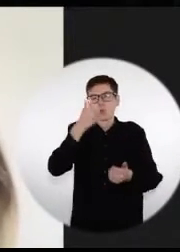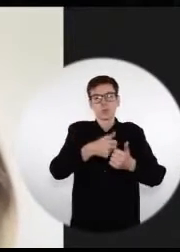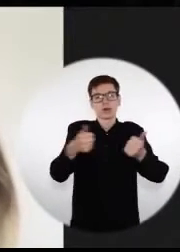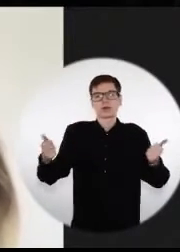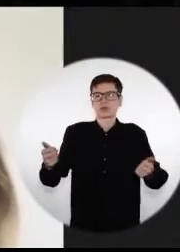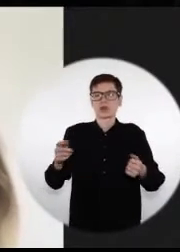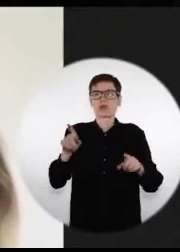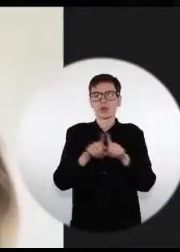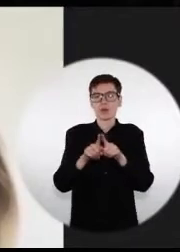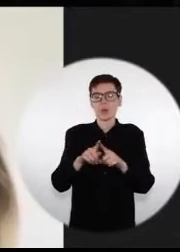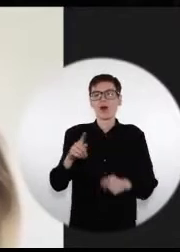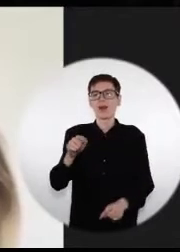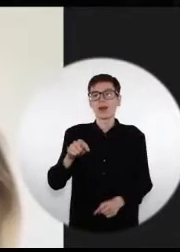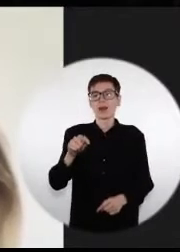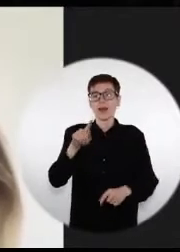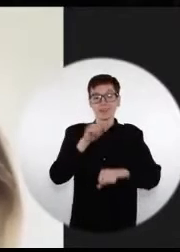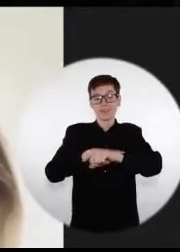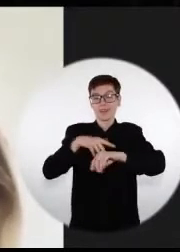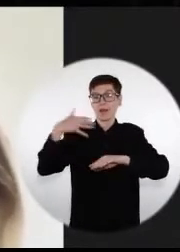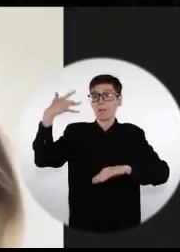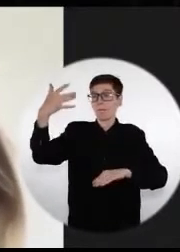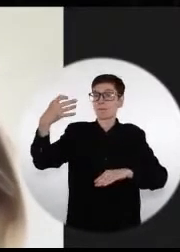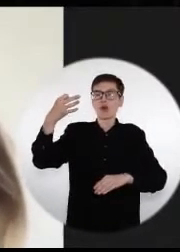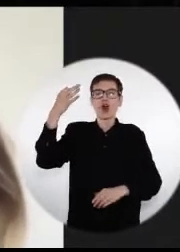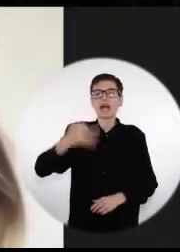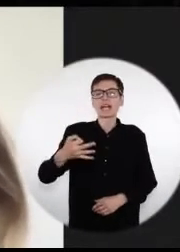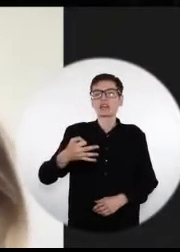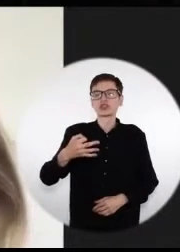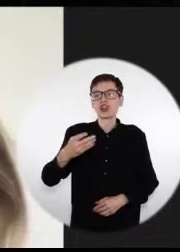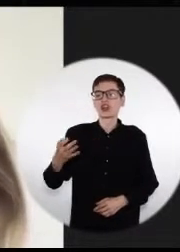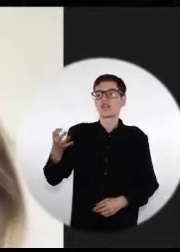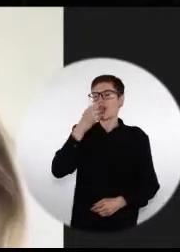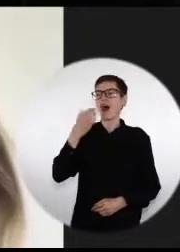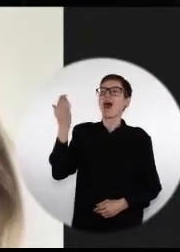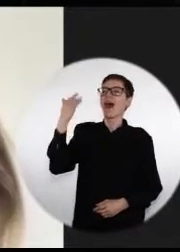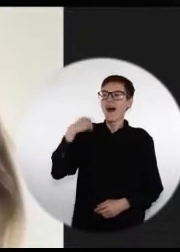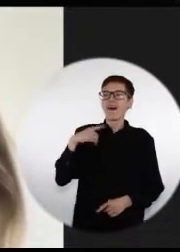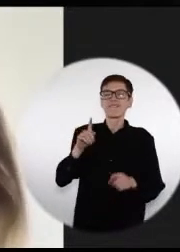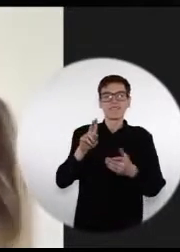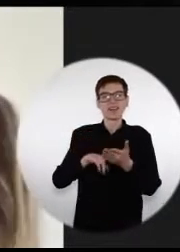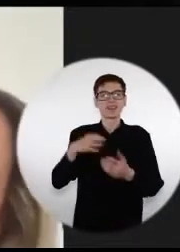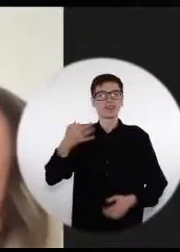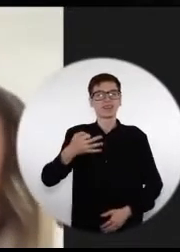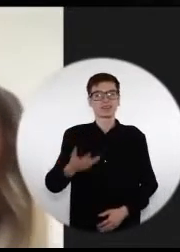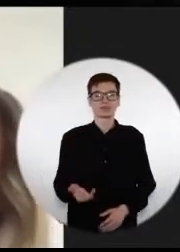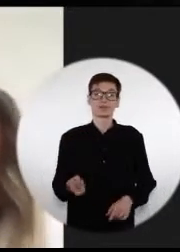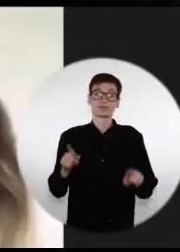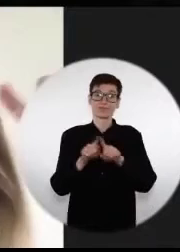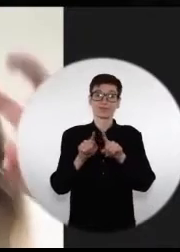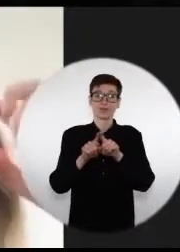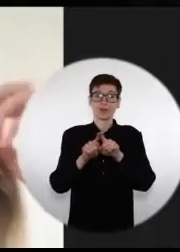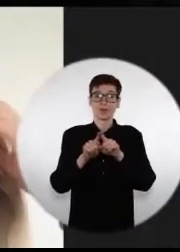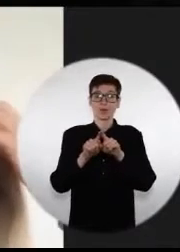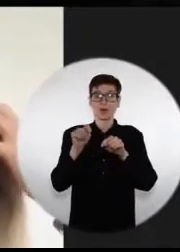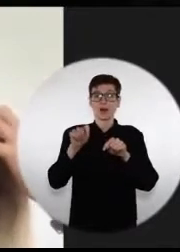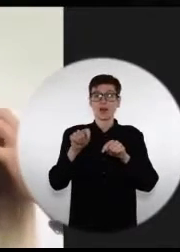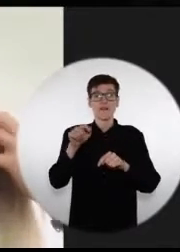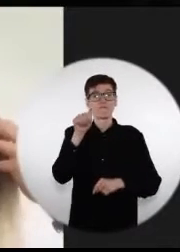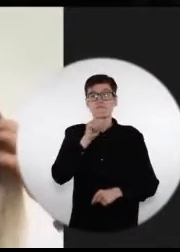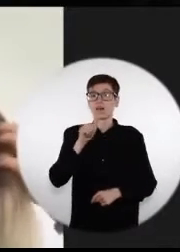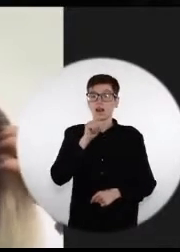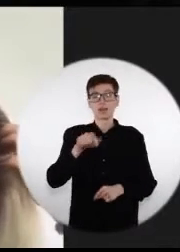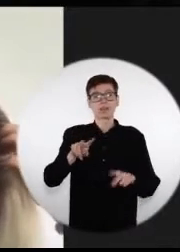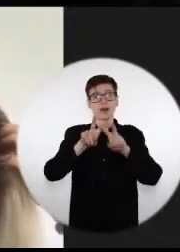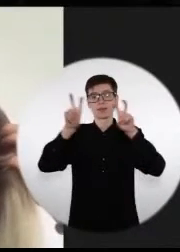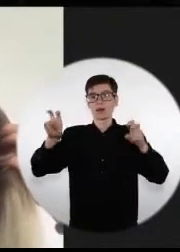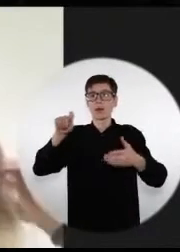va a ser mucho más común y corriente el tiempo lo haga no pagar la razón en términos como de comillas de